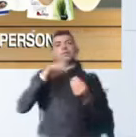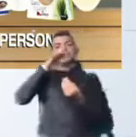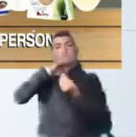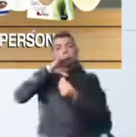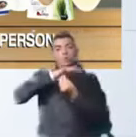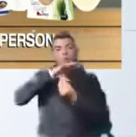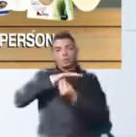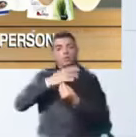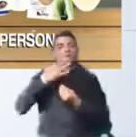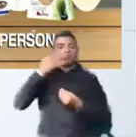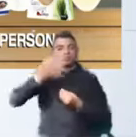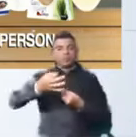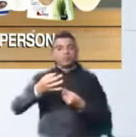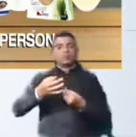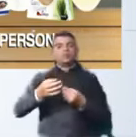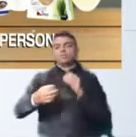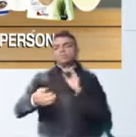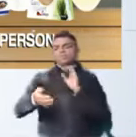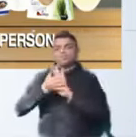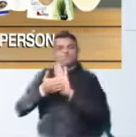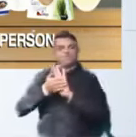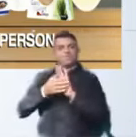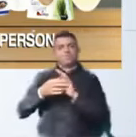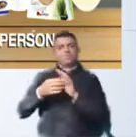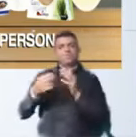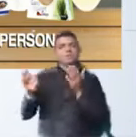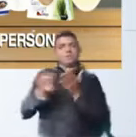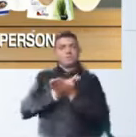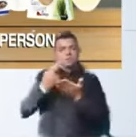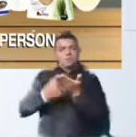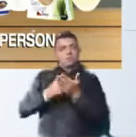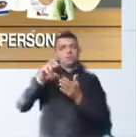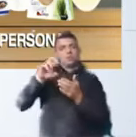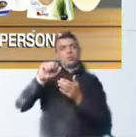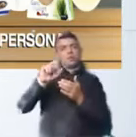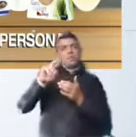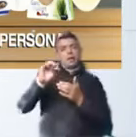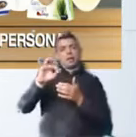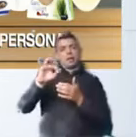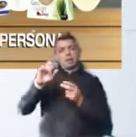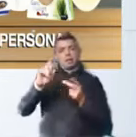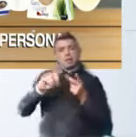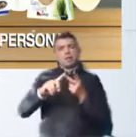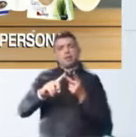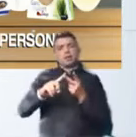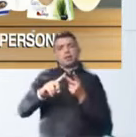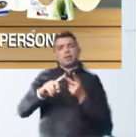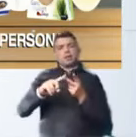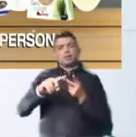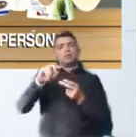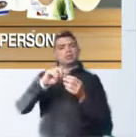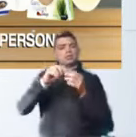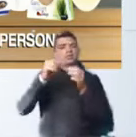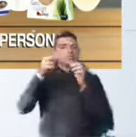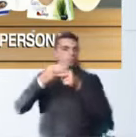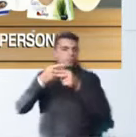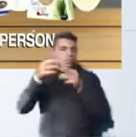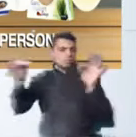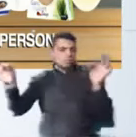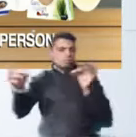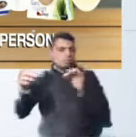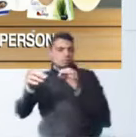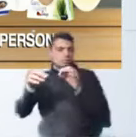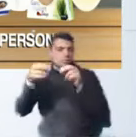con tanta evidencia en revistas como PubMed, como Cochrane, como New England Journal of Medicine, me daba tranquilidad de poderlo utilizar con